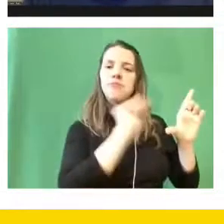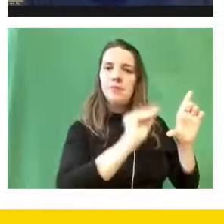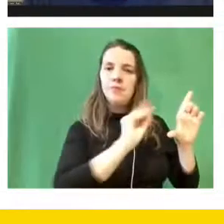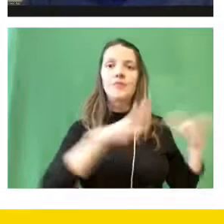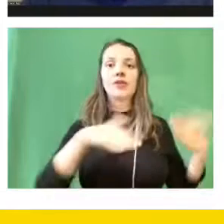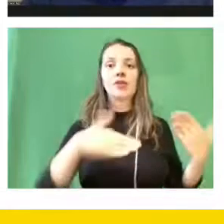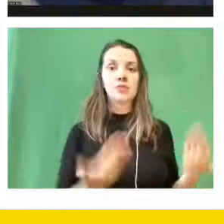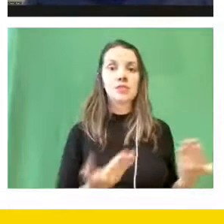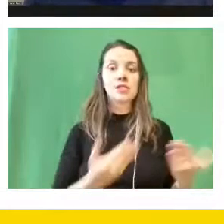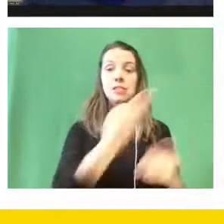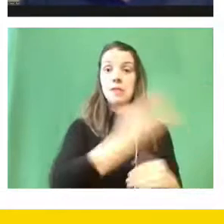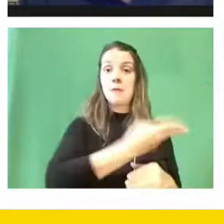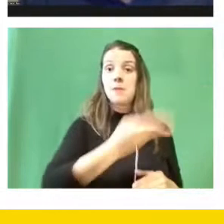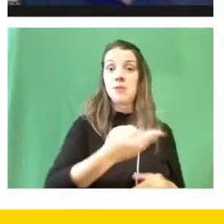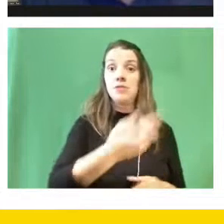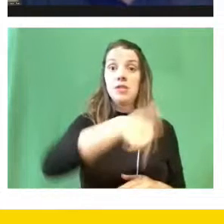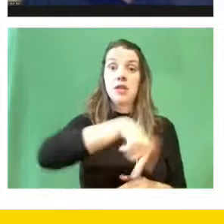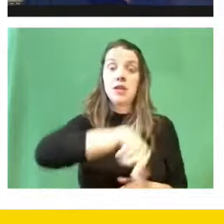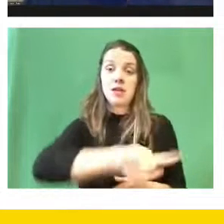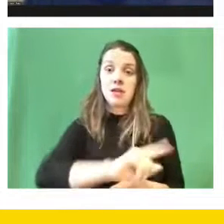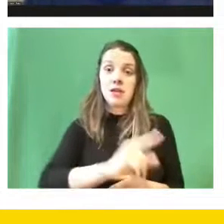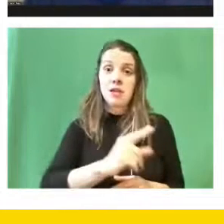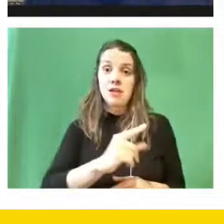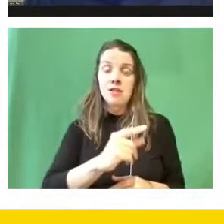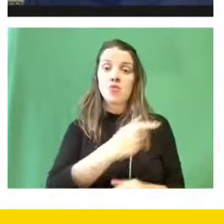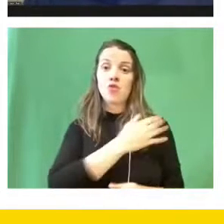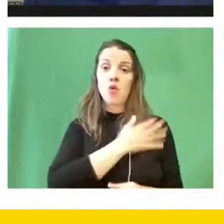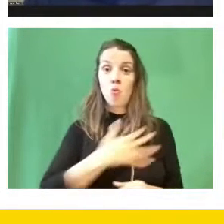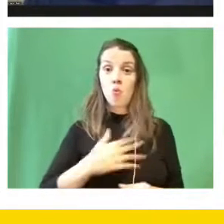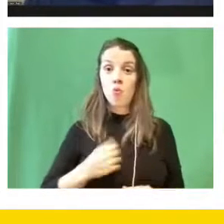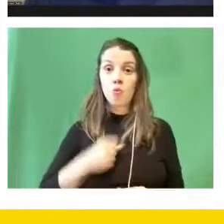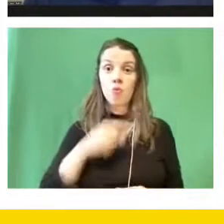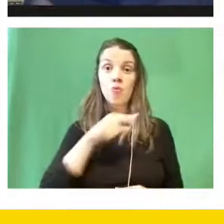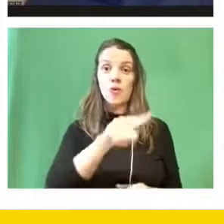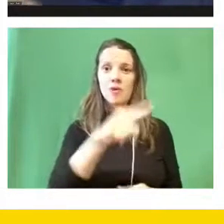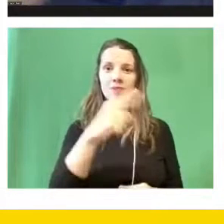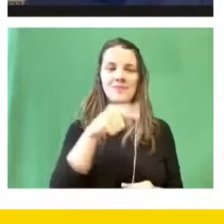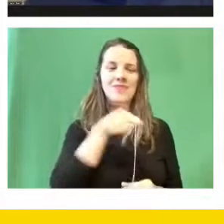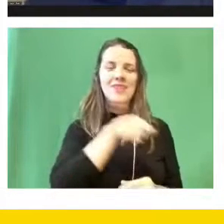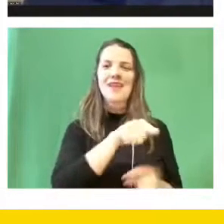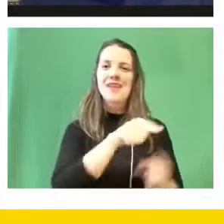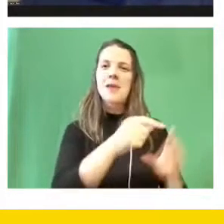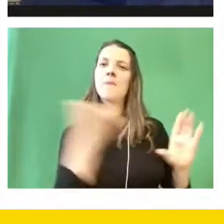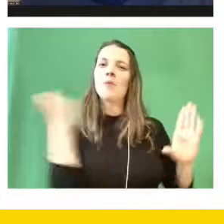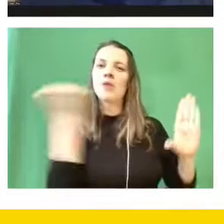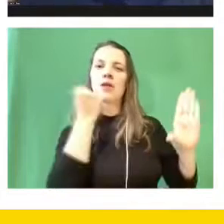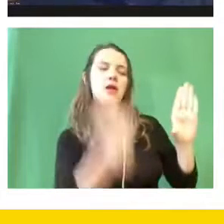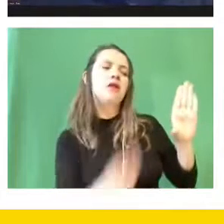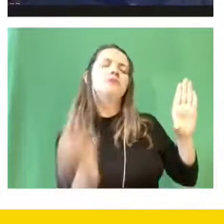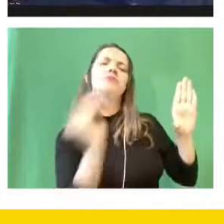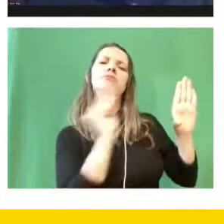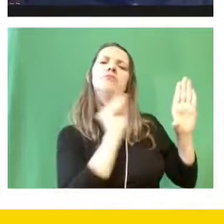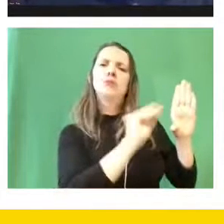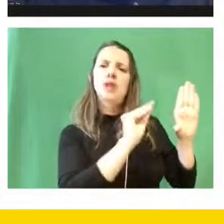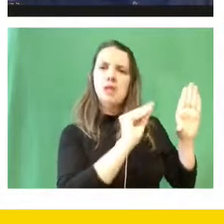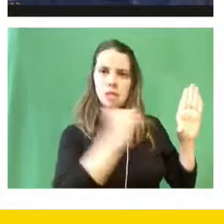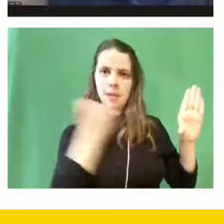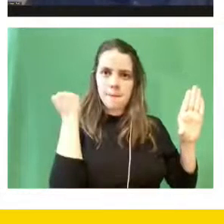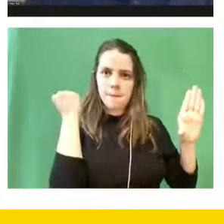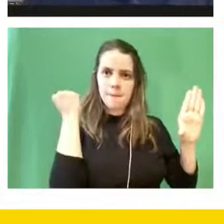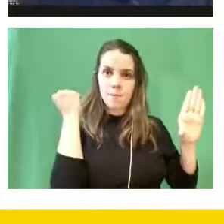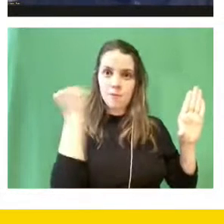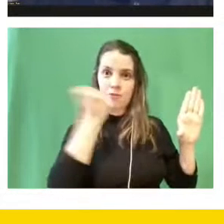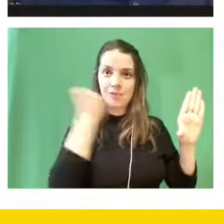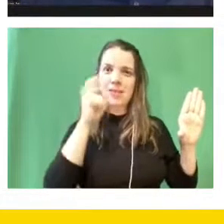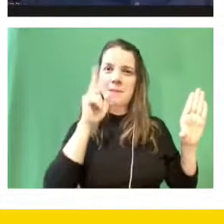organizaciones que ocupan estos edificios que están ahí señalados a tener este plan de emergencia y a mirar especialmente a un tipo de población.